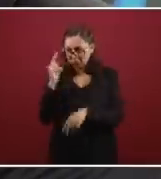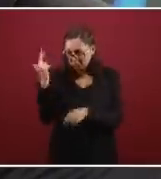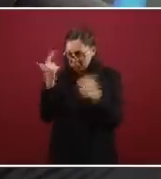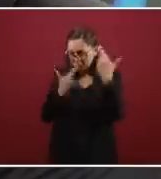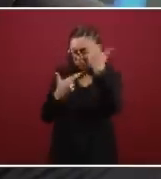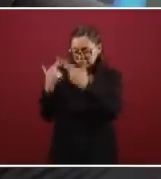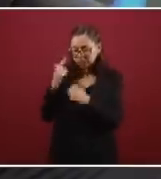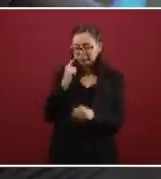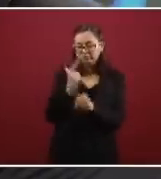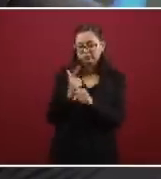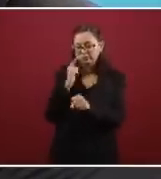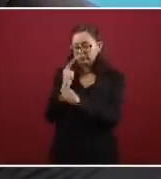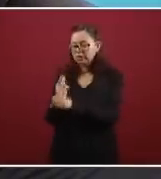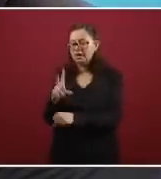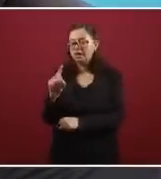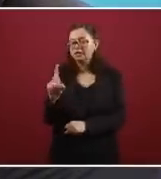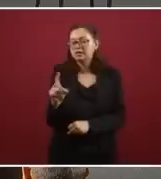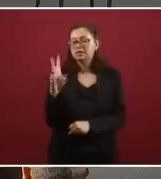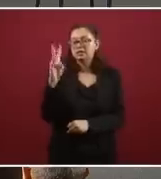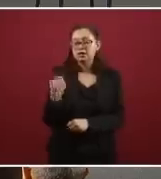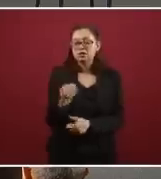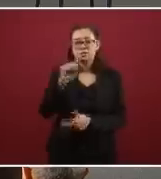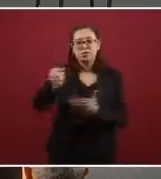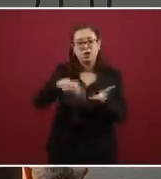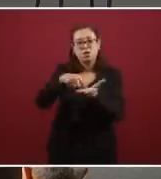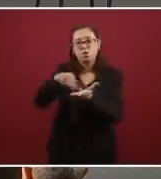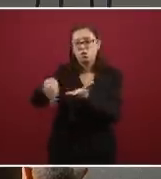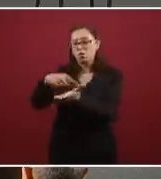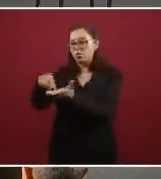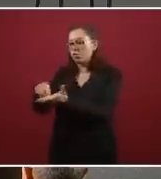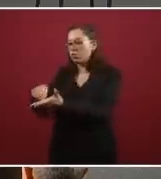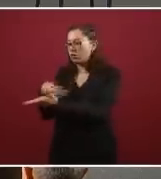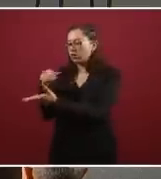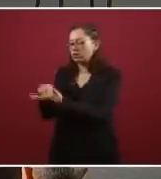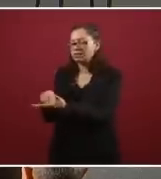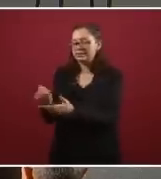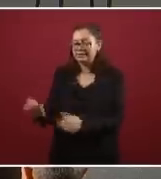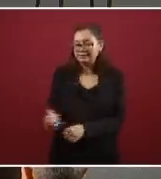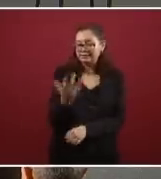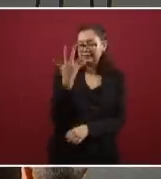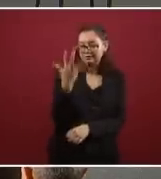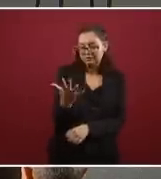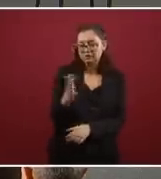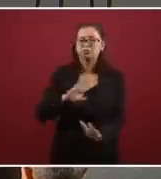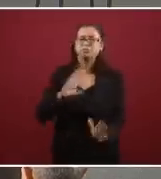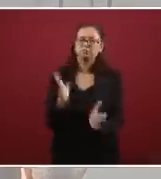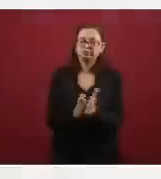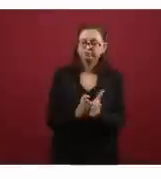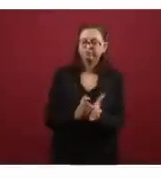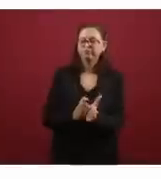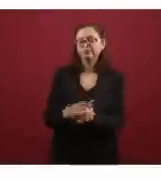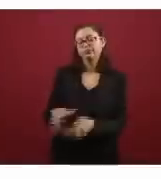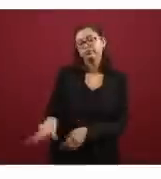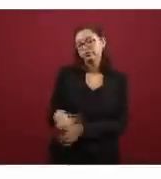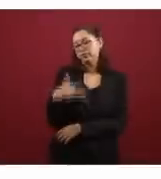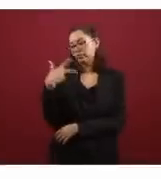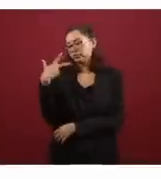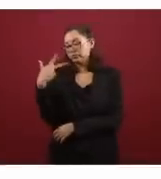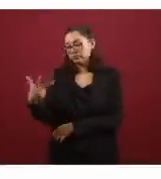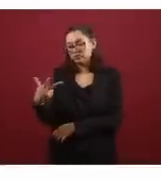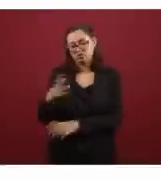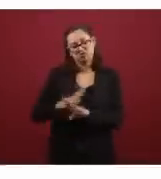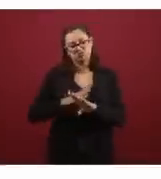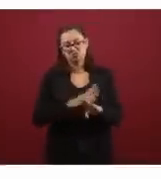donde verificamos 39 estaciones, 5 tuvieron infracciones y 8 negativas